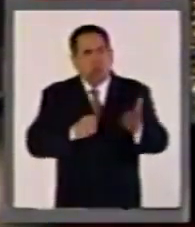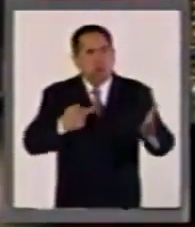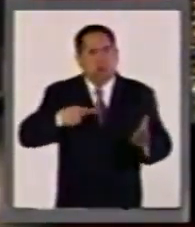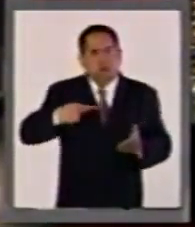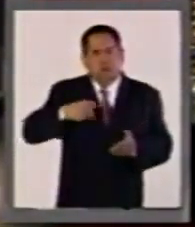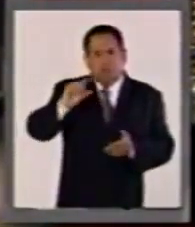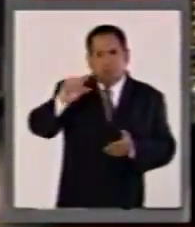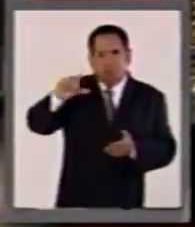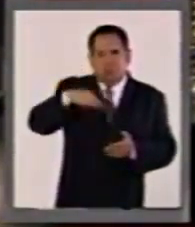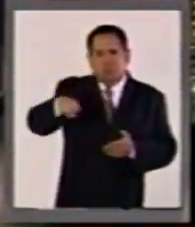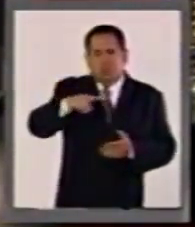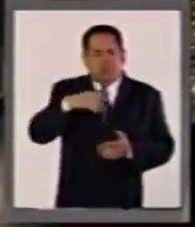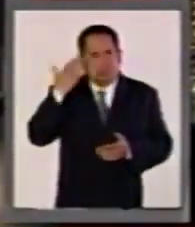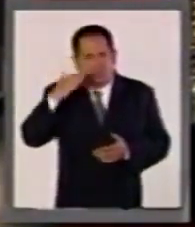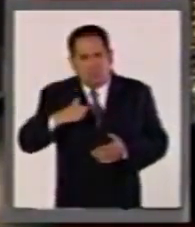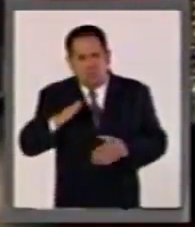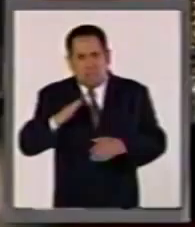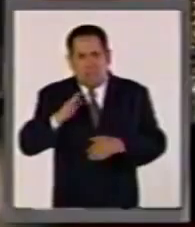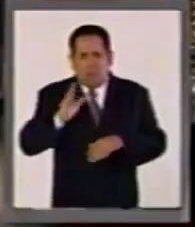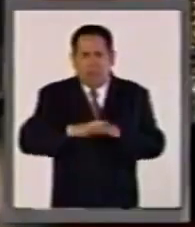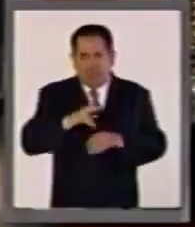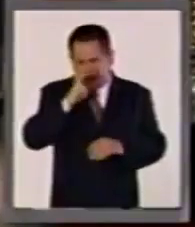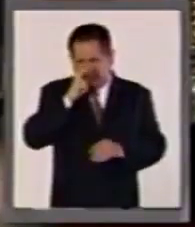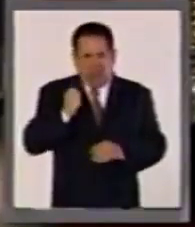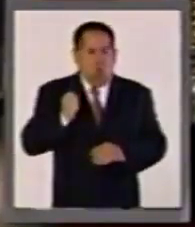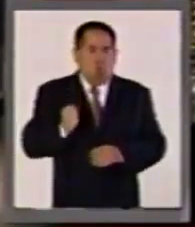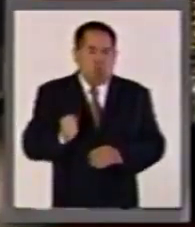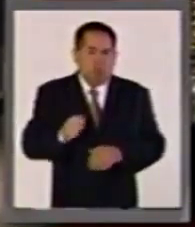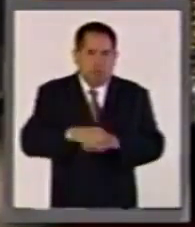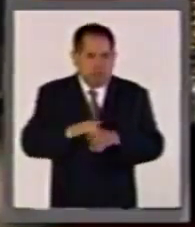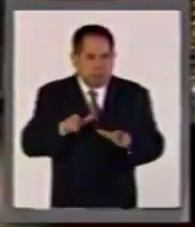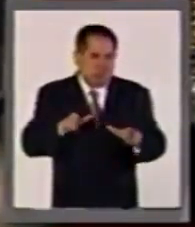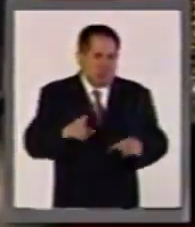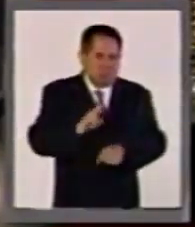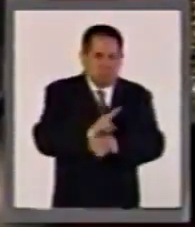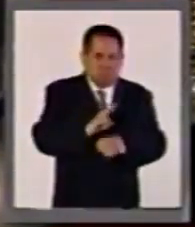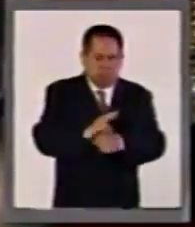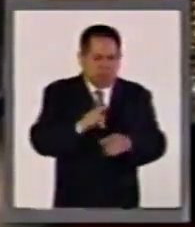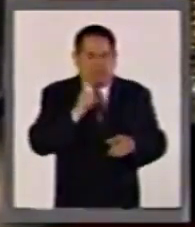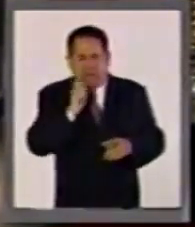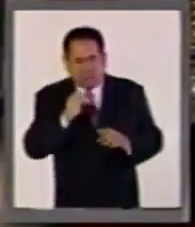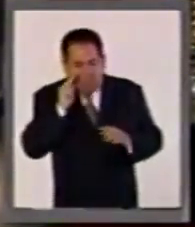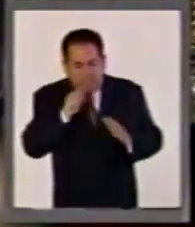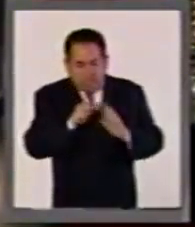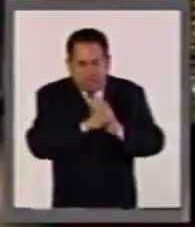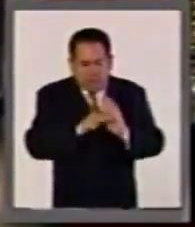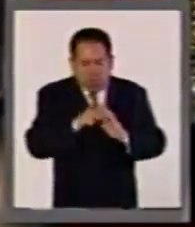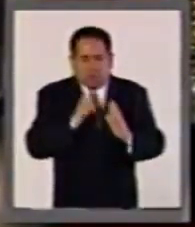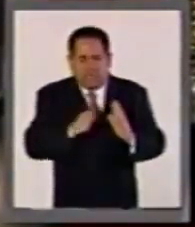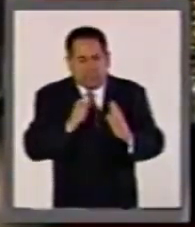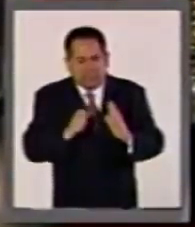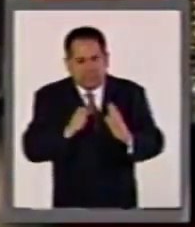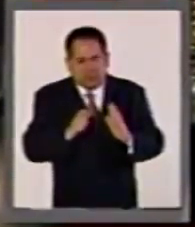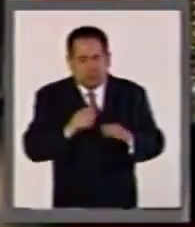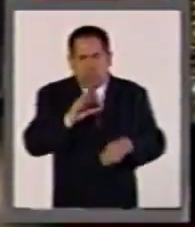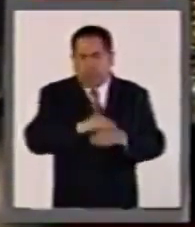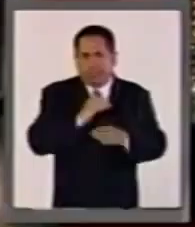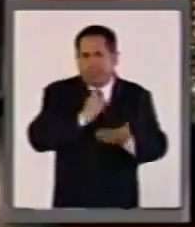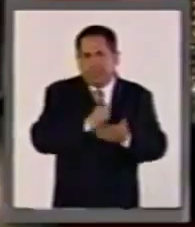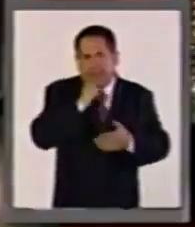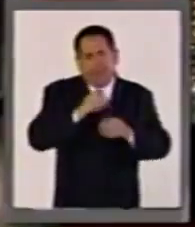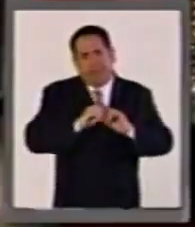autoridades sean más rigurosas en vigilar que este tipo de videos no